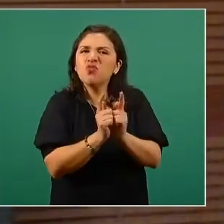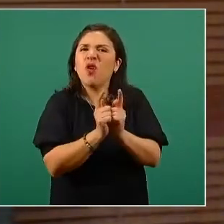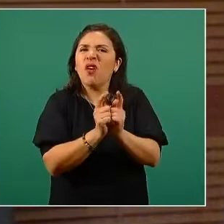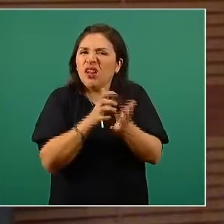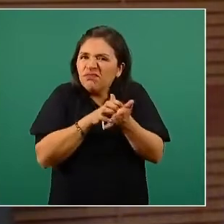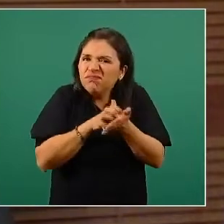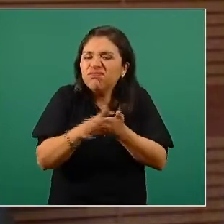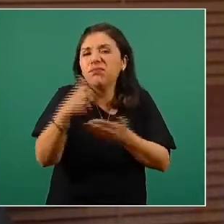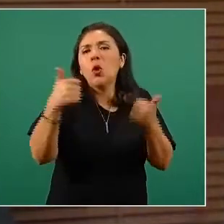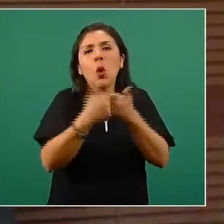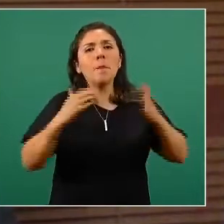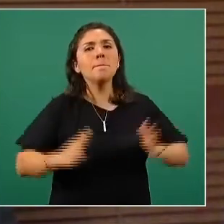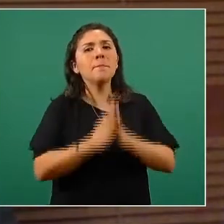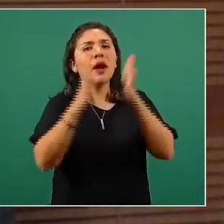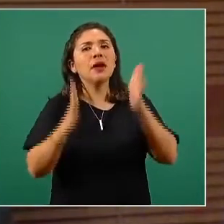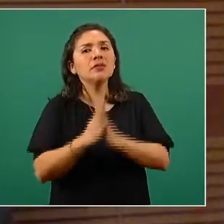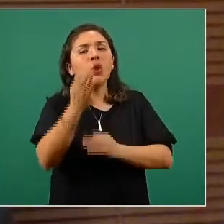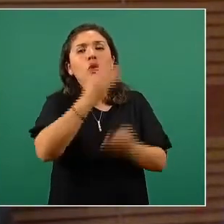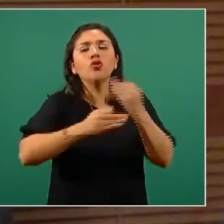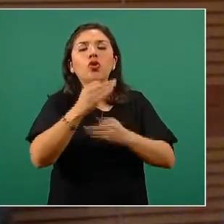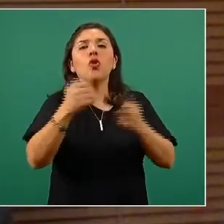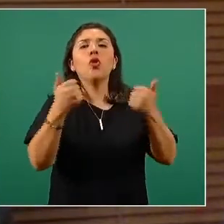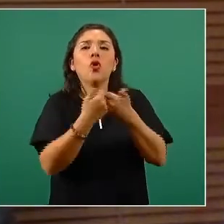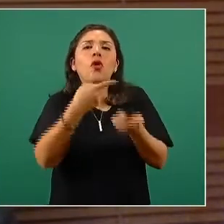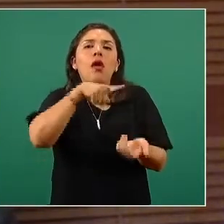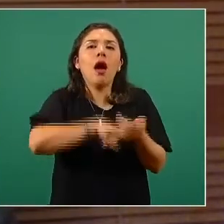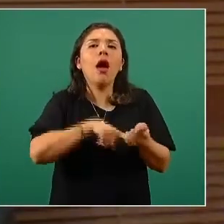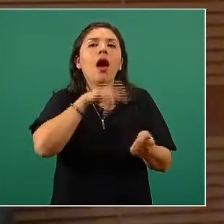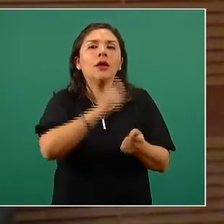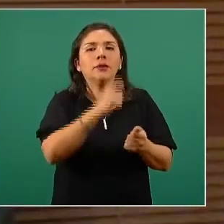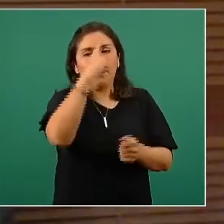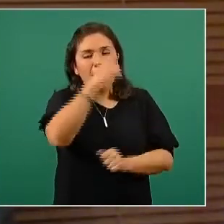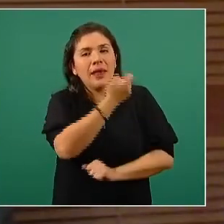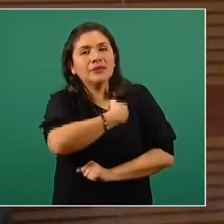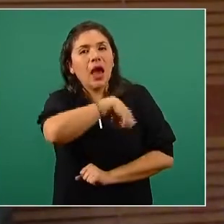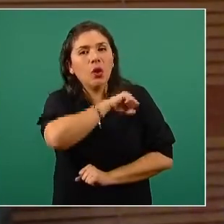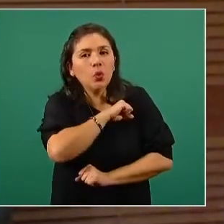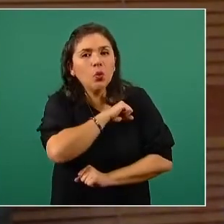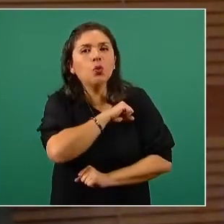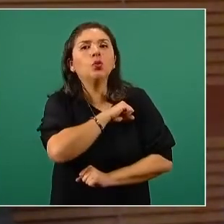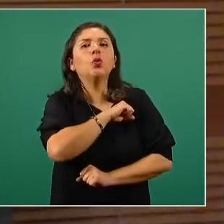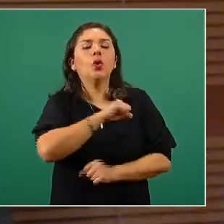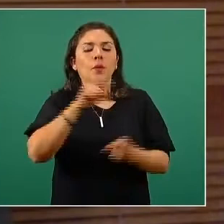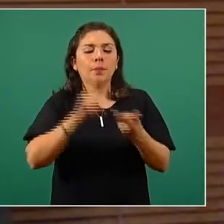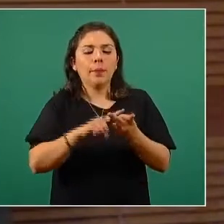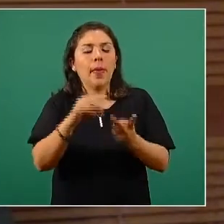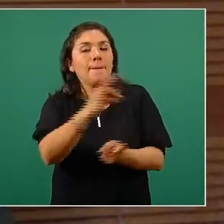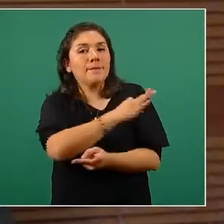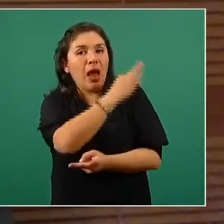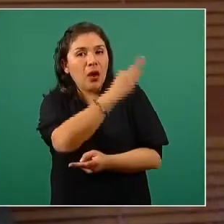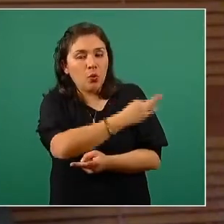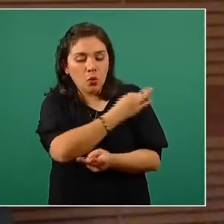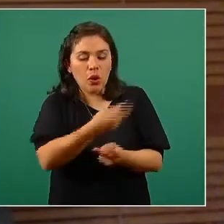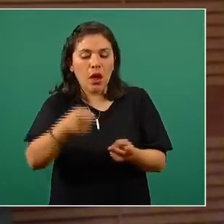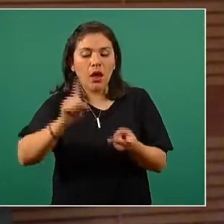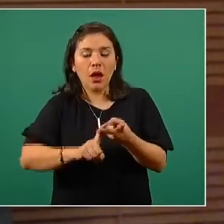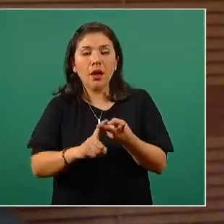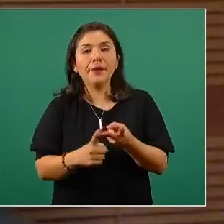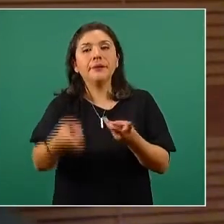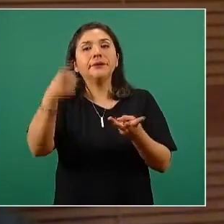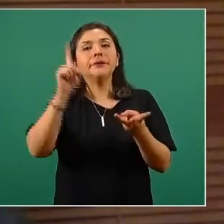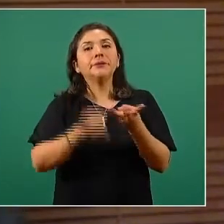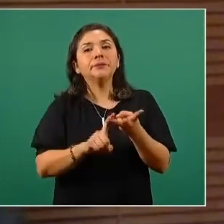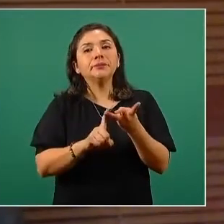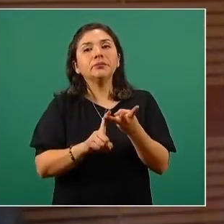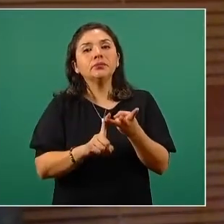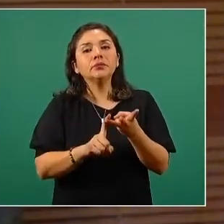una participación no solamente de los componentes de salud, en el componente de vacunadores o